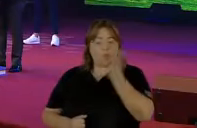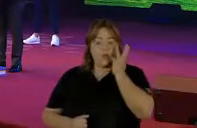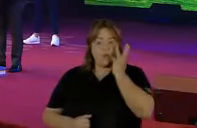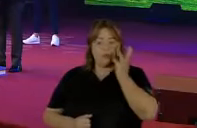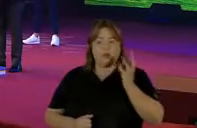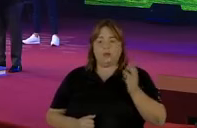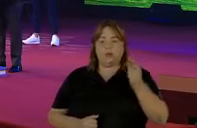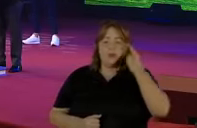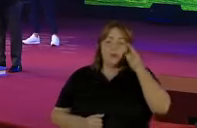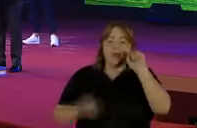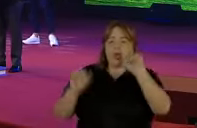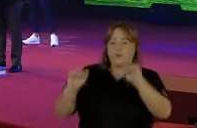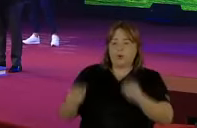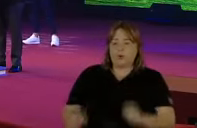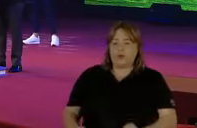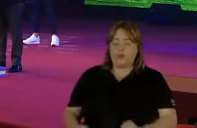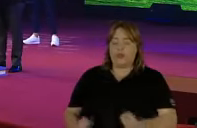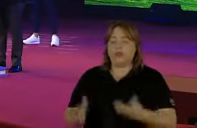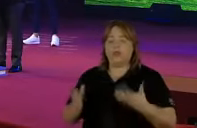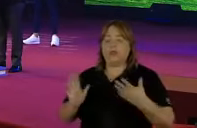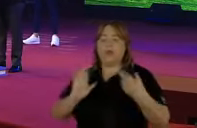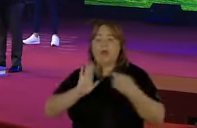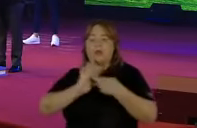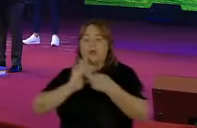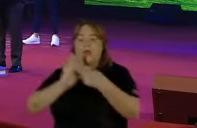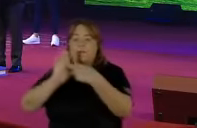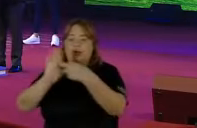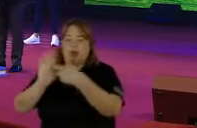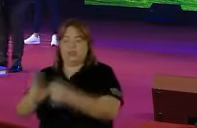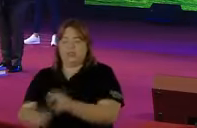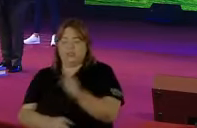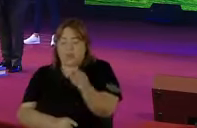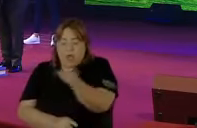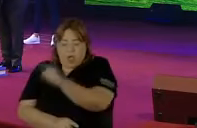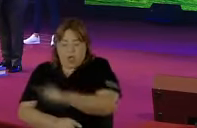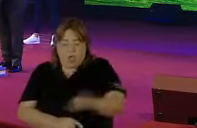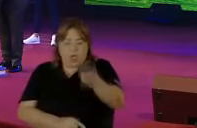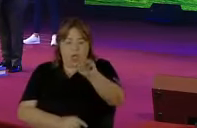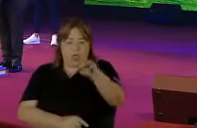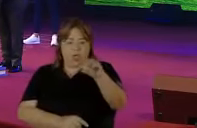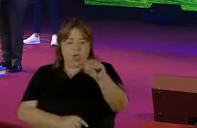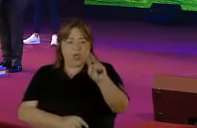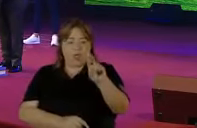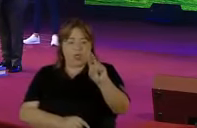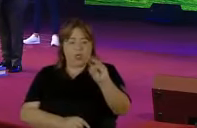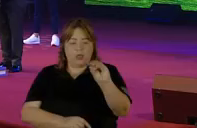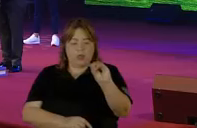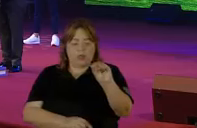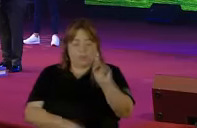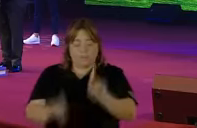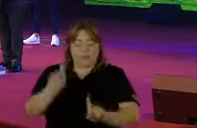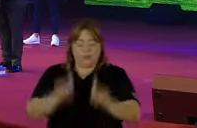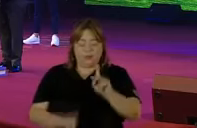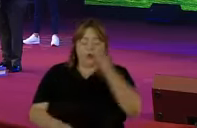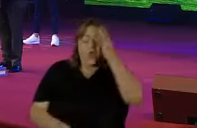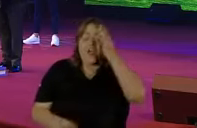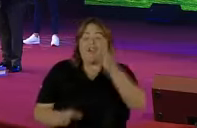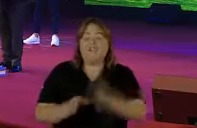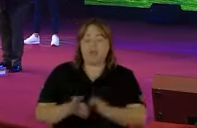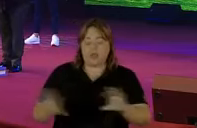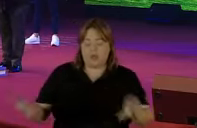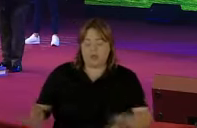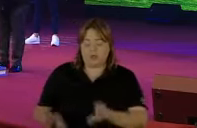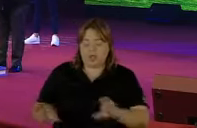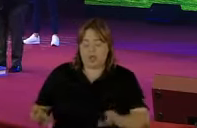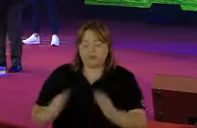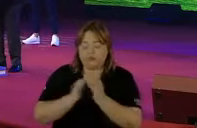poder decretar en lo que representa el castillo, el morro. Vamos un ejército de fe a hacer lo que hay que hacer. Alguien tiene que